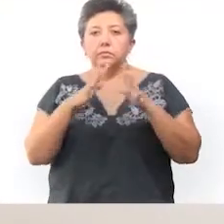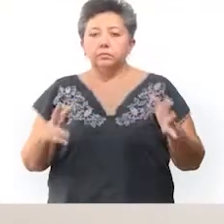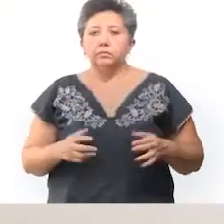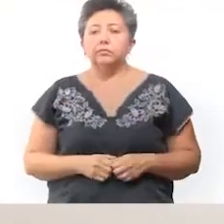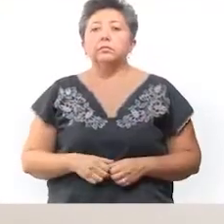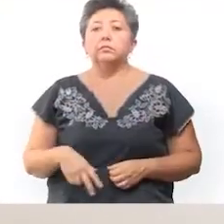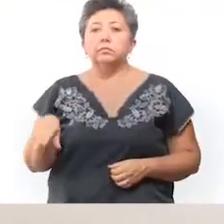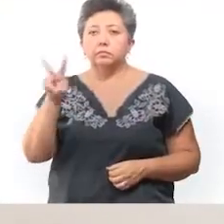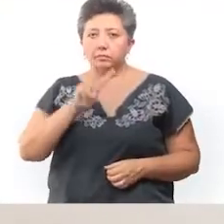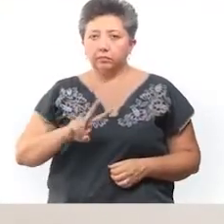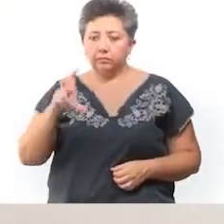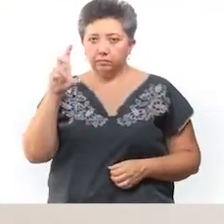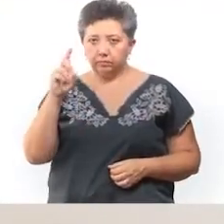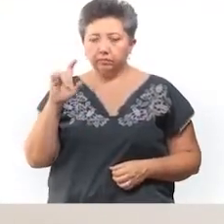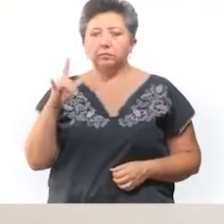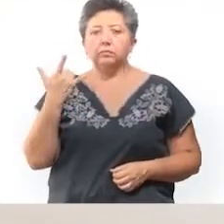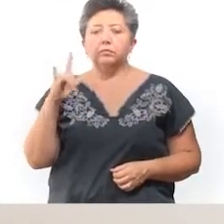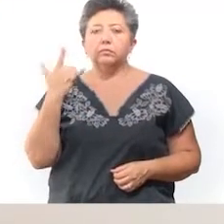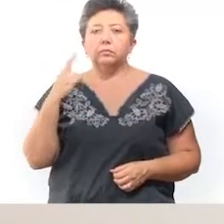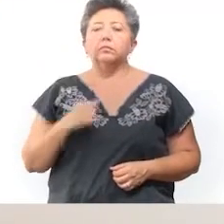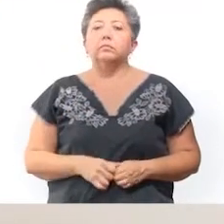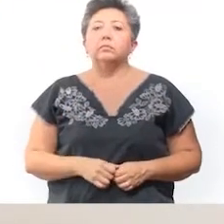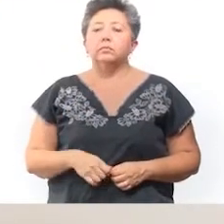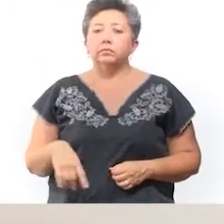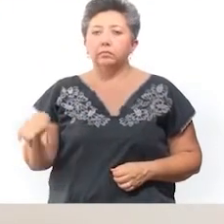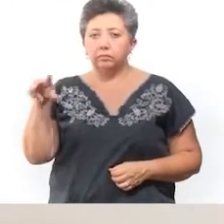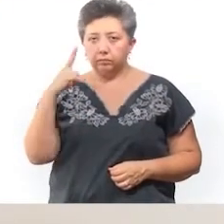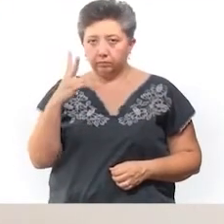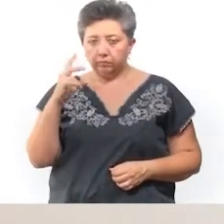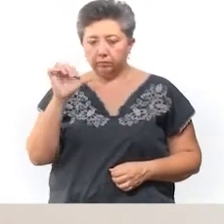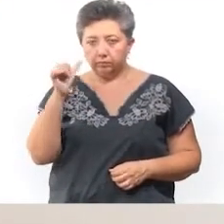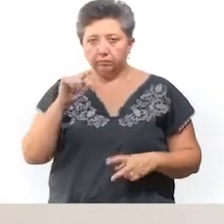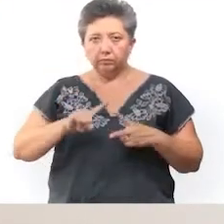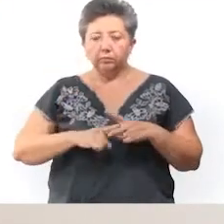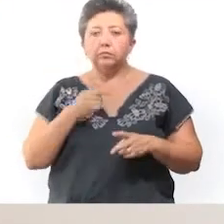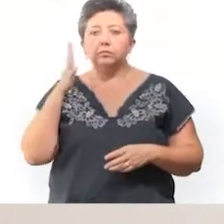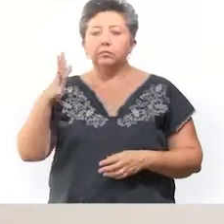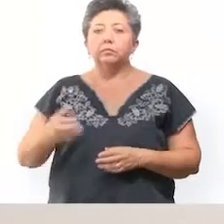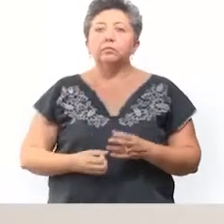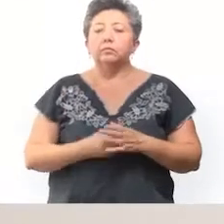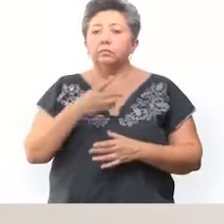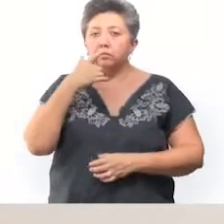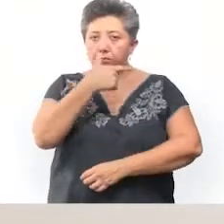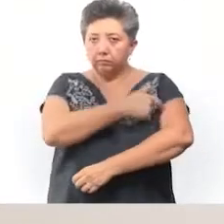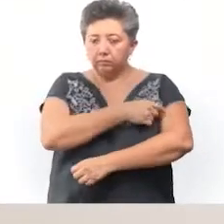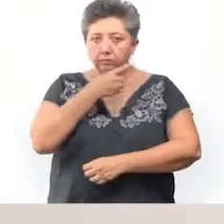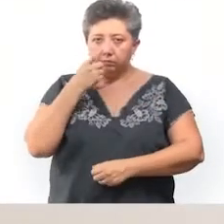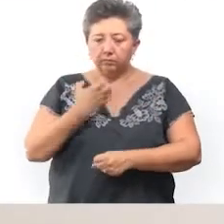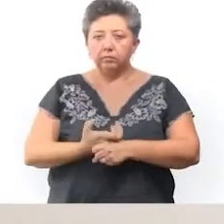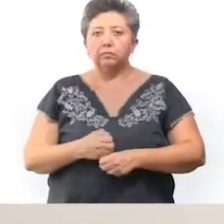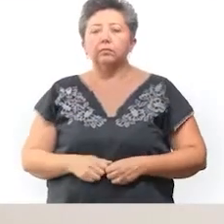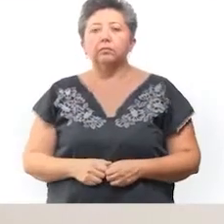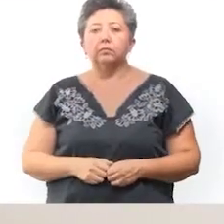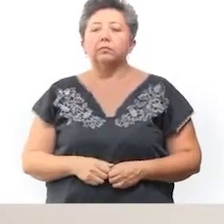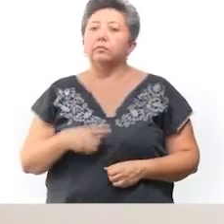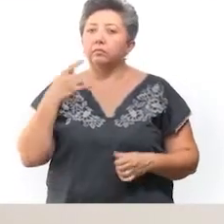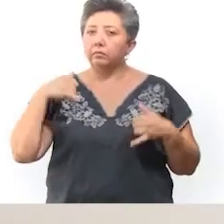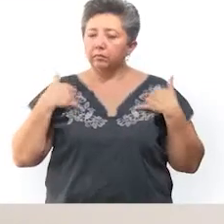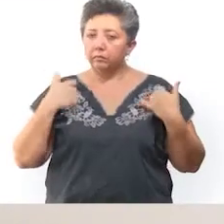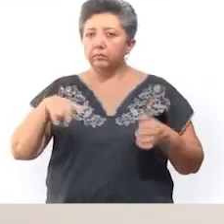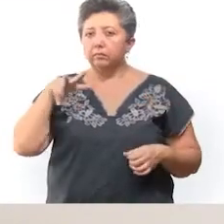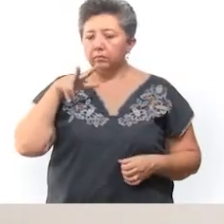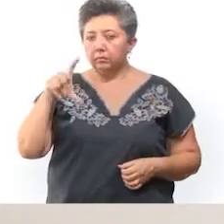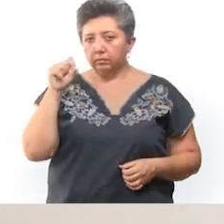parte médico de este viernes 30 de julio. A partir del 2 de agosto se iniciará una nueva etapa de vacunación en el estado, en la que jóvenes